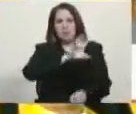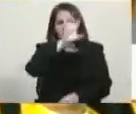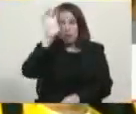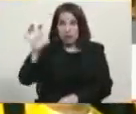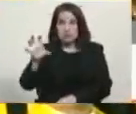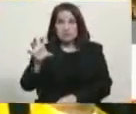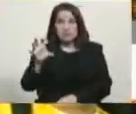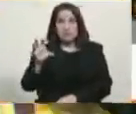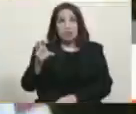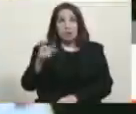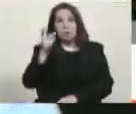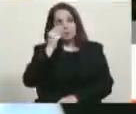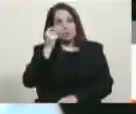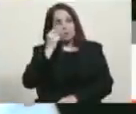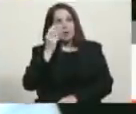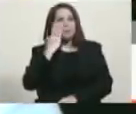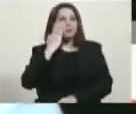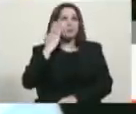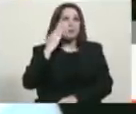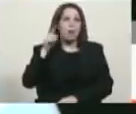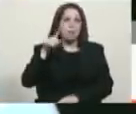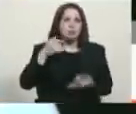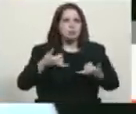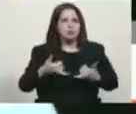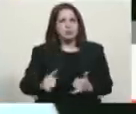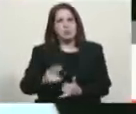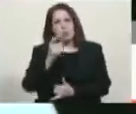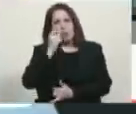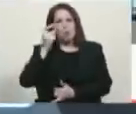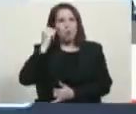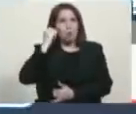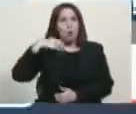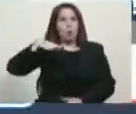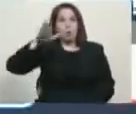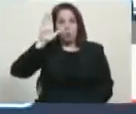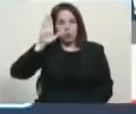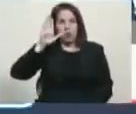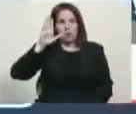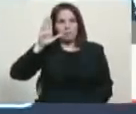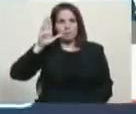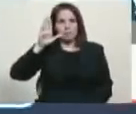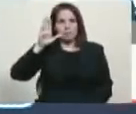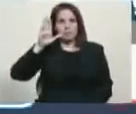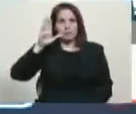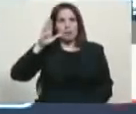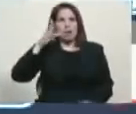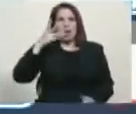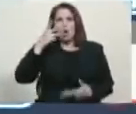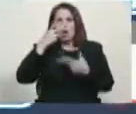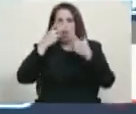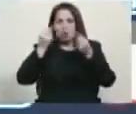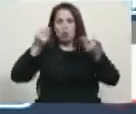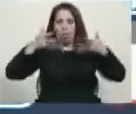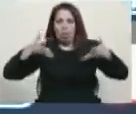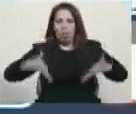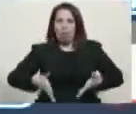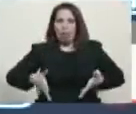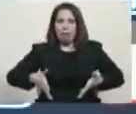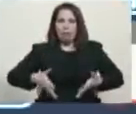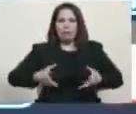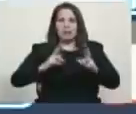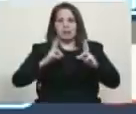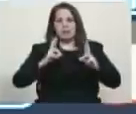sus madres, por sus hijos, por sus hijas, juran no dar descanso a sus brazos ni reposo a